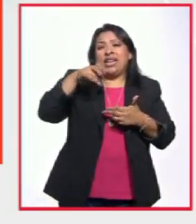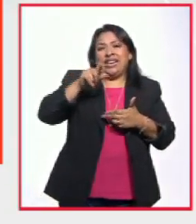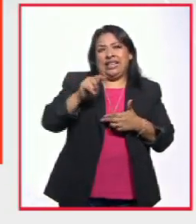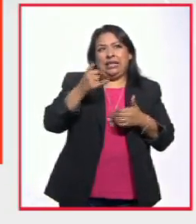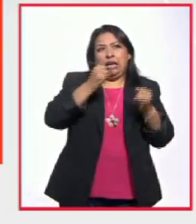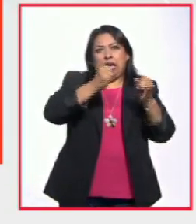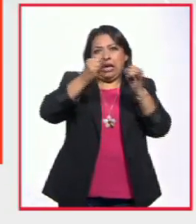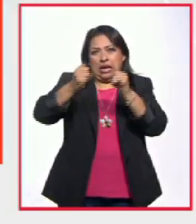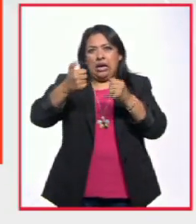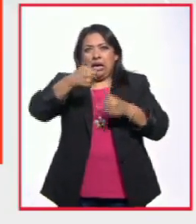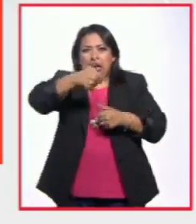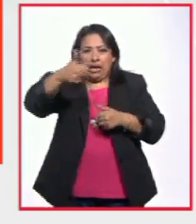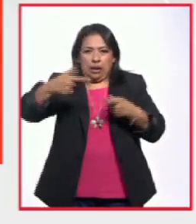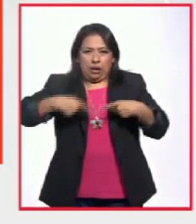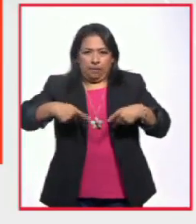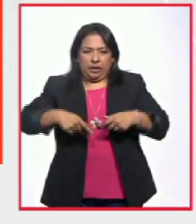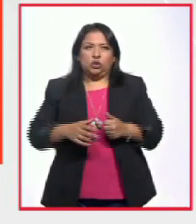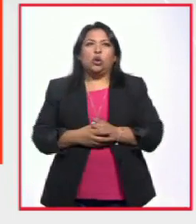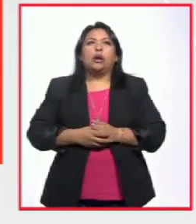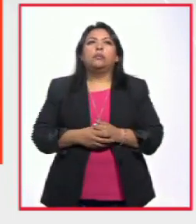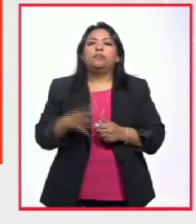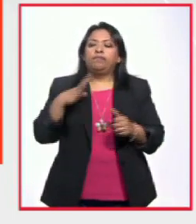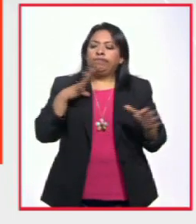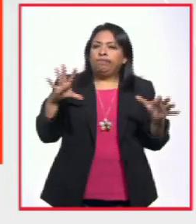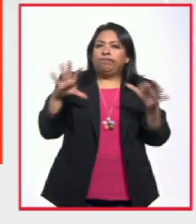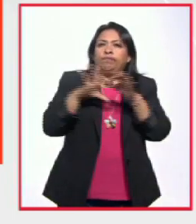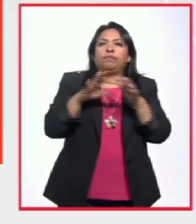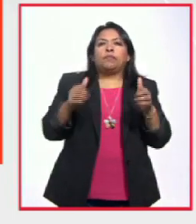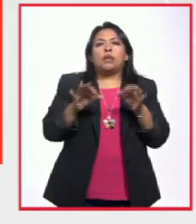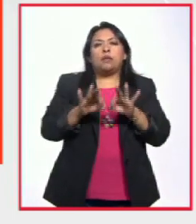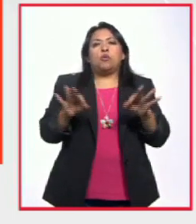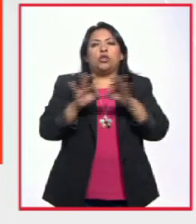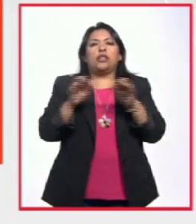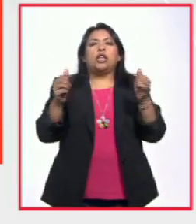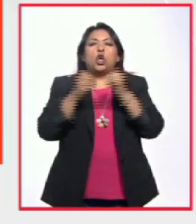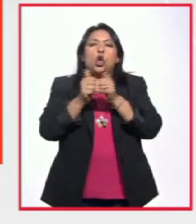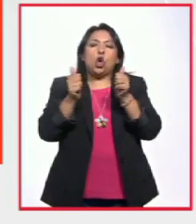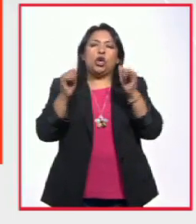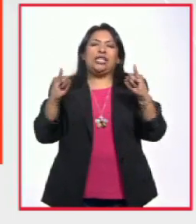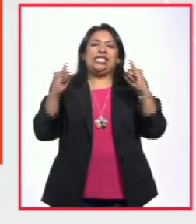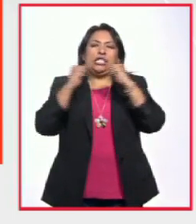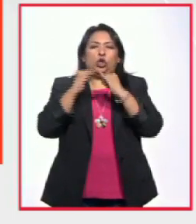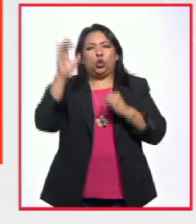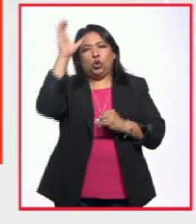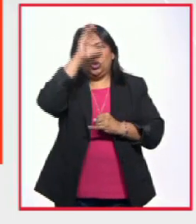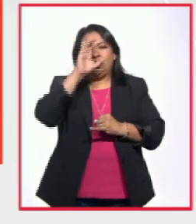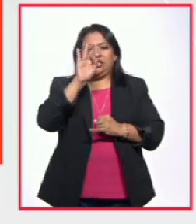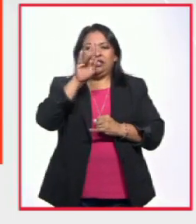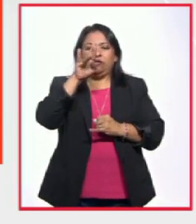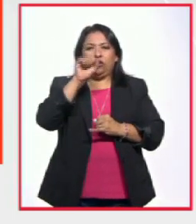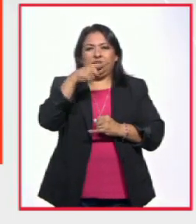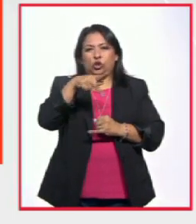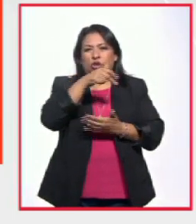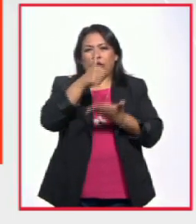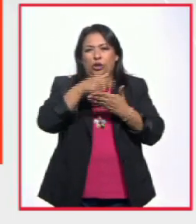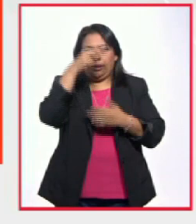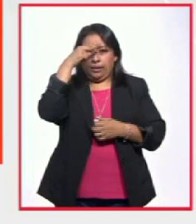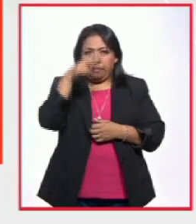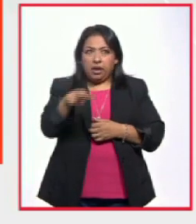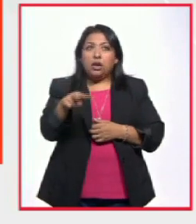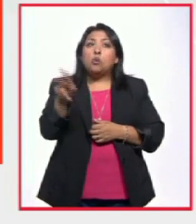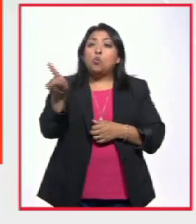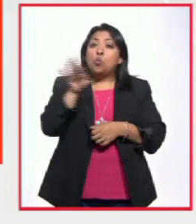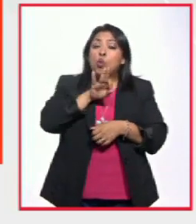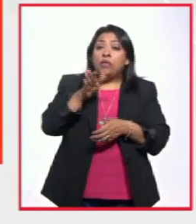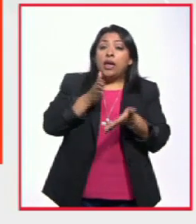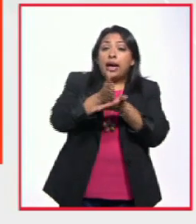individuo. Hemos hecho una alianza muy importante con el Instituto de Ciencias Forenses de la Ciudad de México y nos han permitido